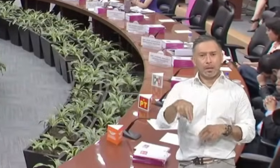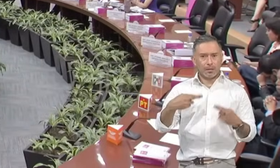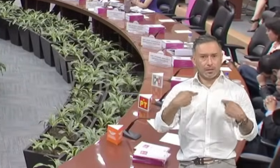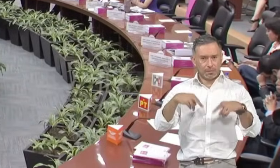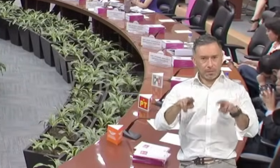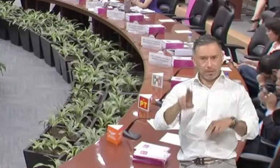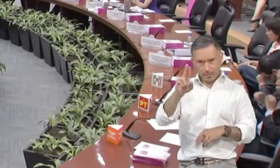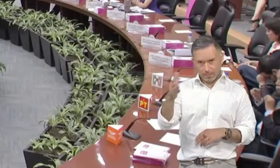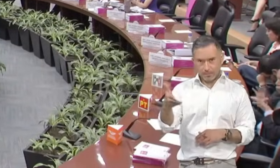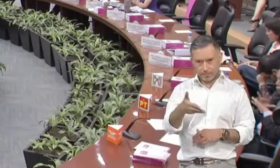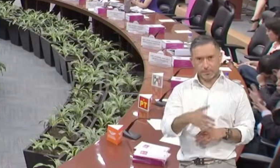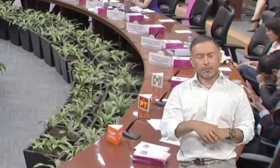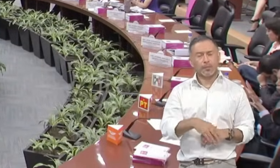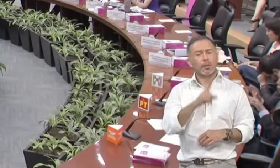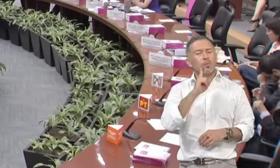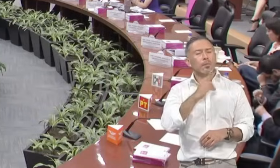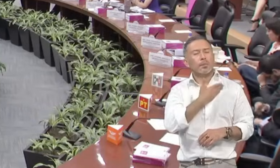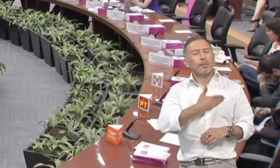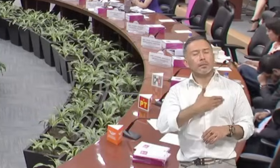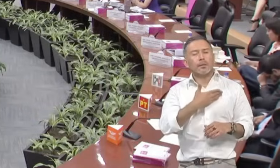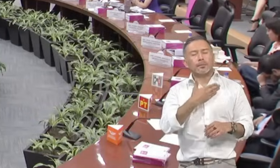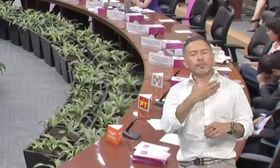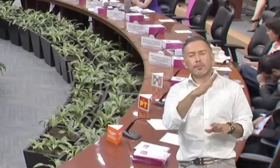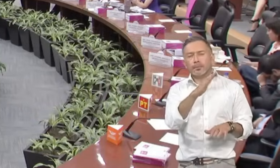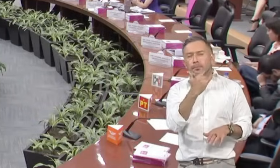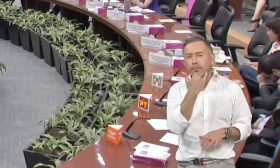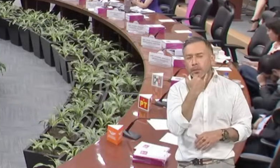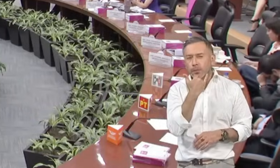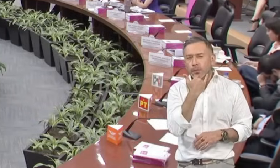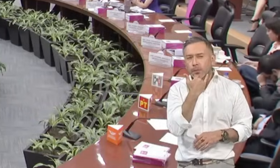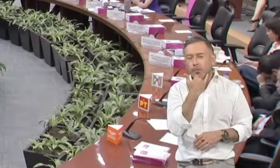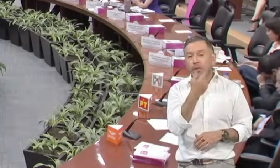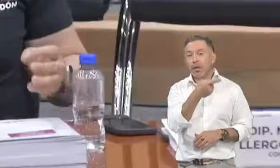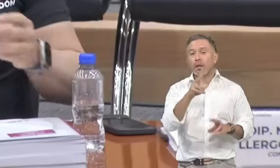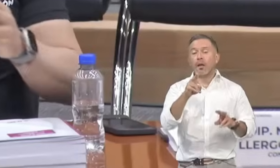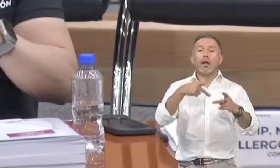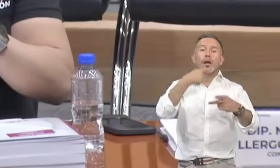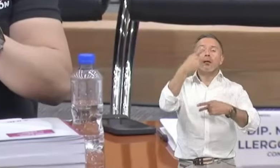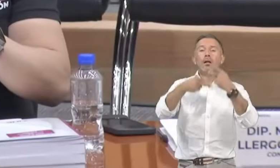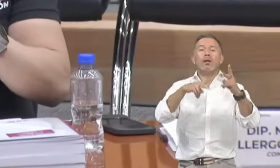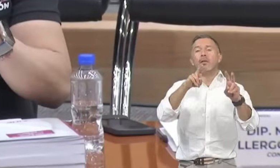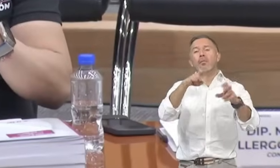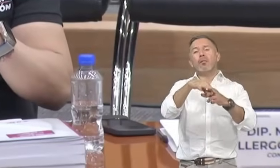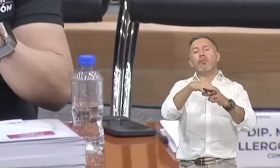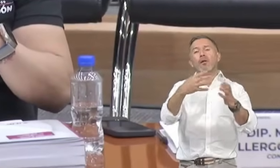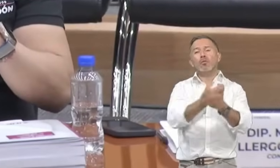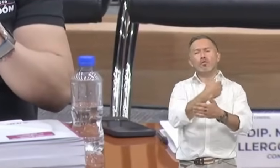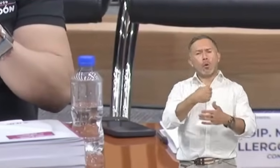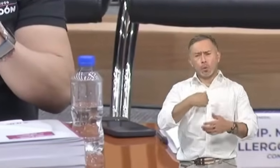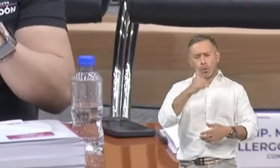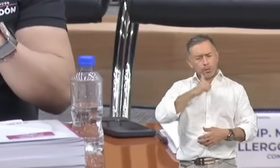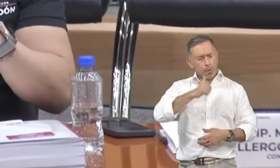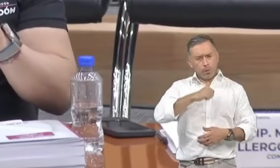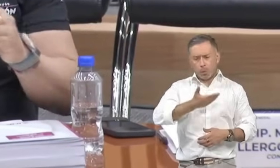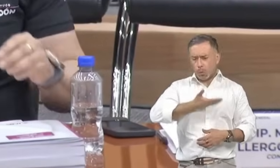Nacional. Perdón, presidenta, pero los temas triunfalistas, después de hablar con respeto, como siempre he